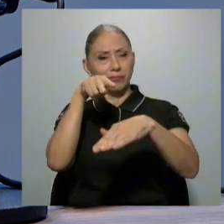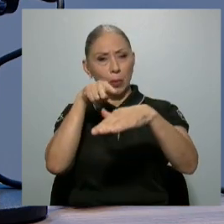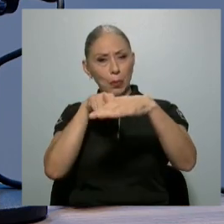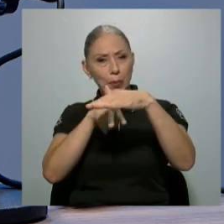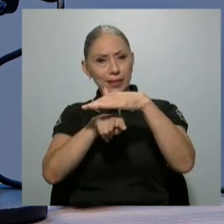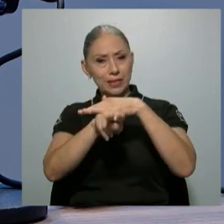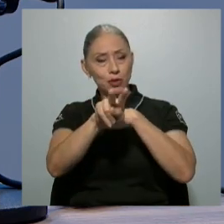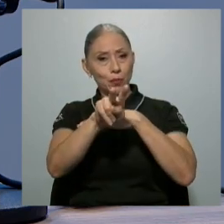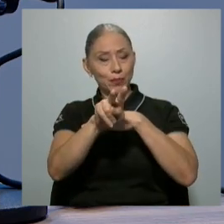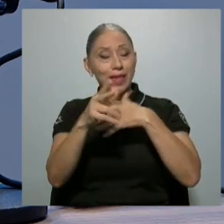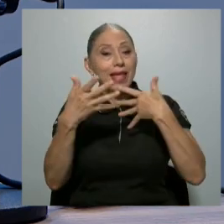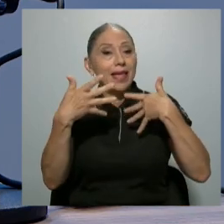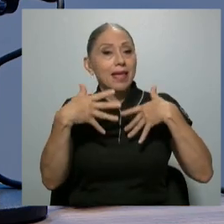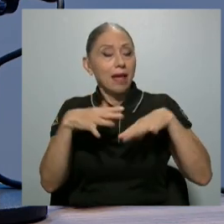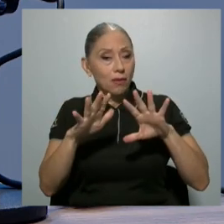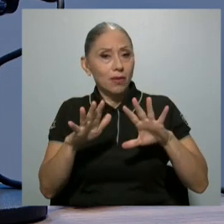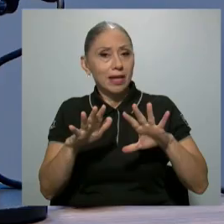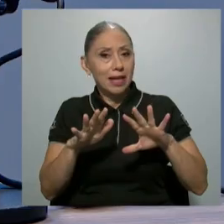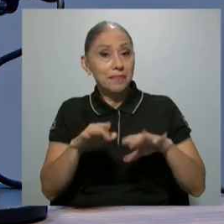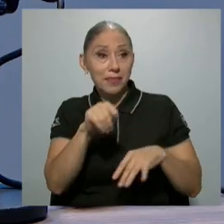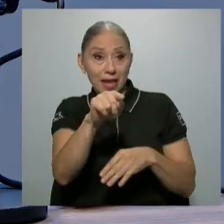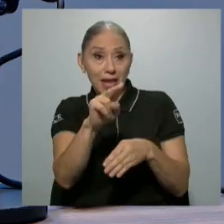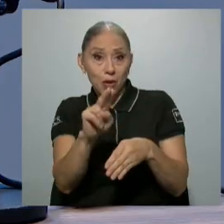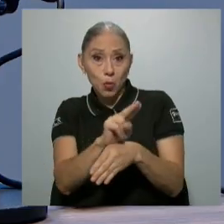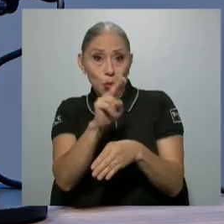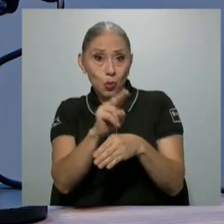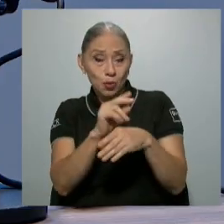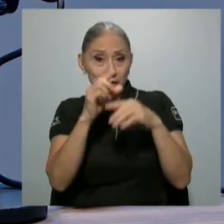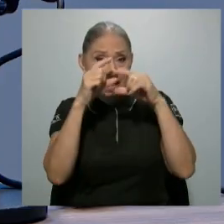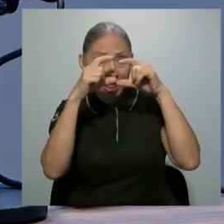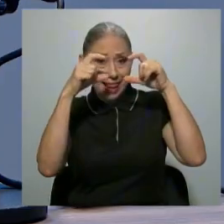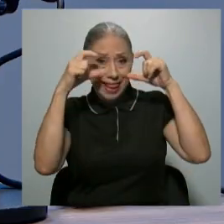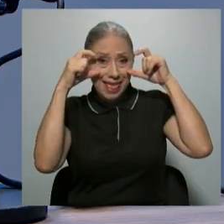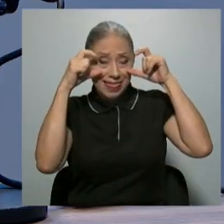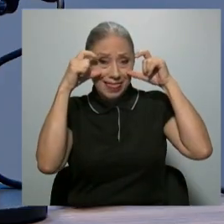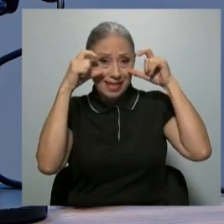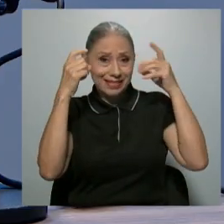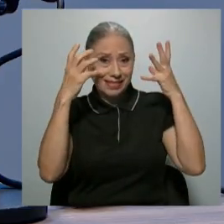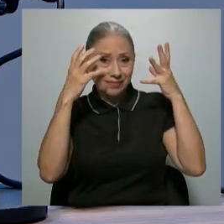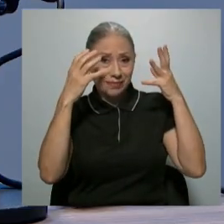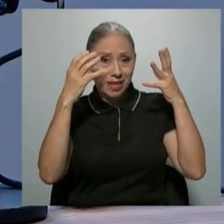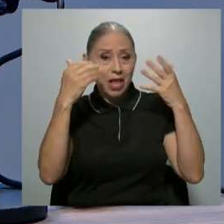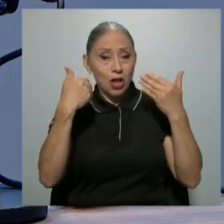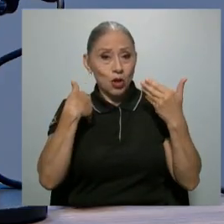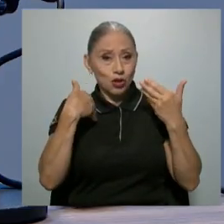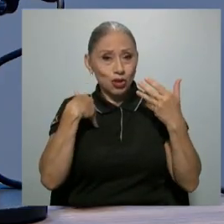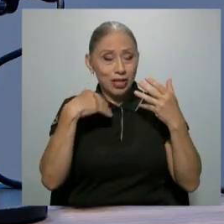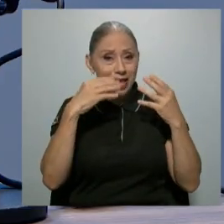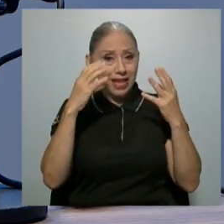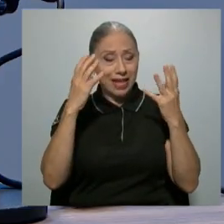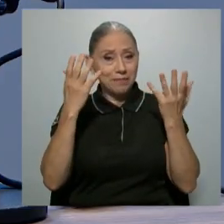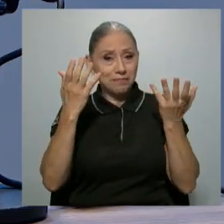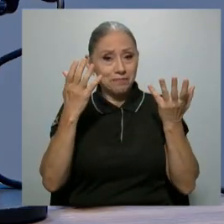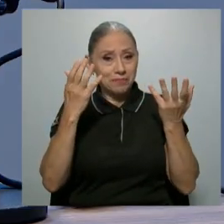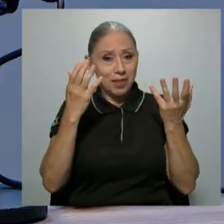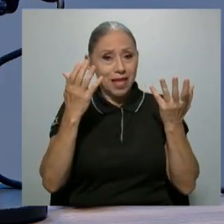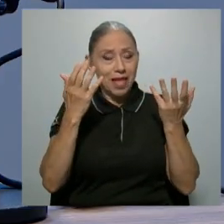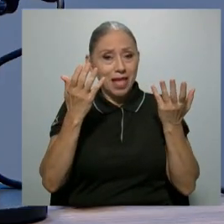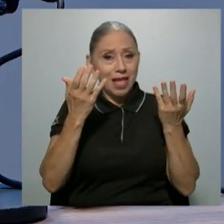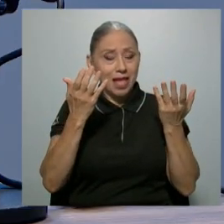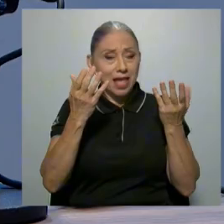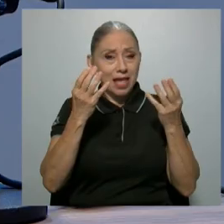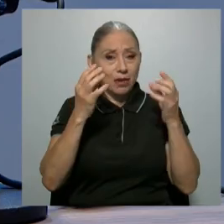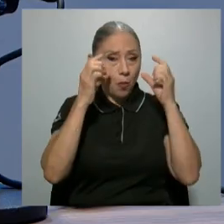y aunque él usa lentes, los tiene junto a sus manos, de manera que no